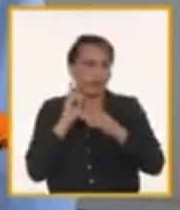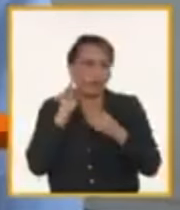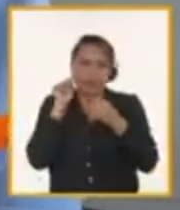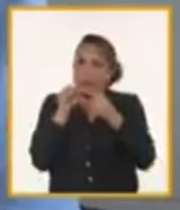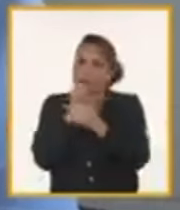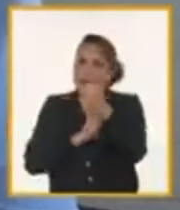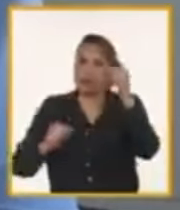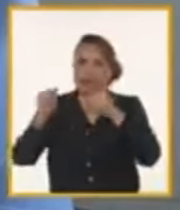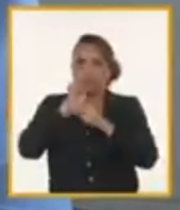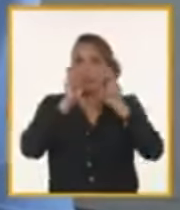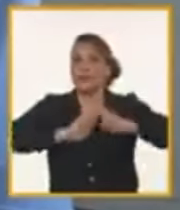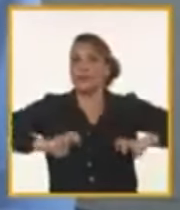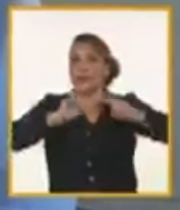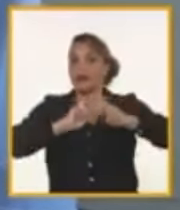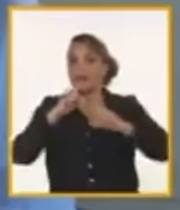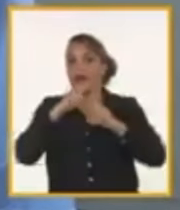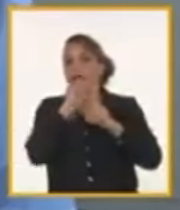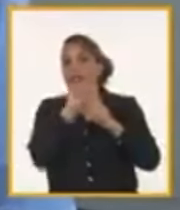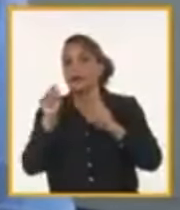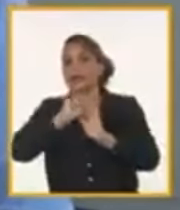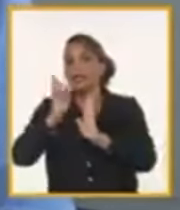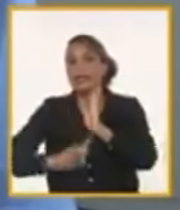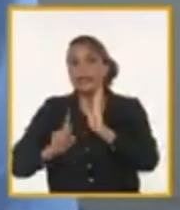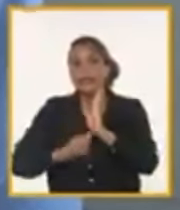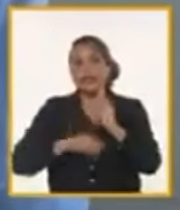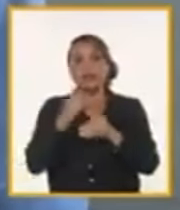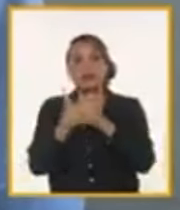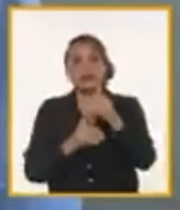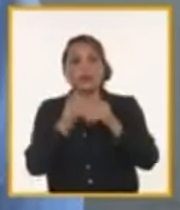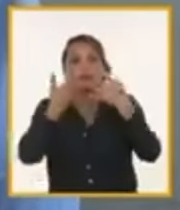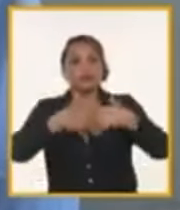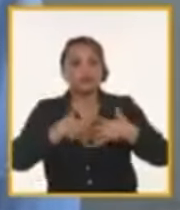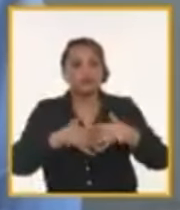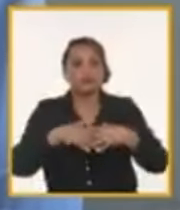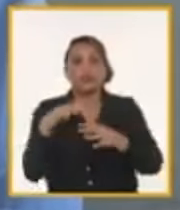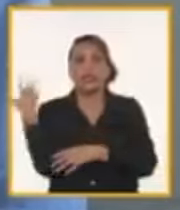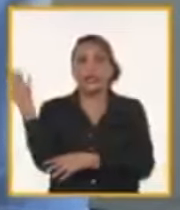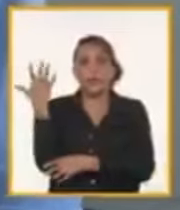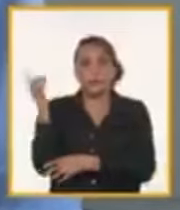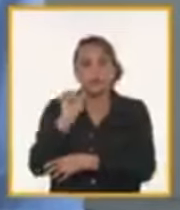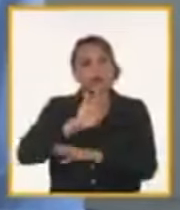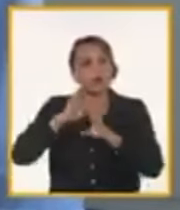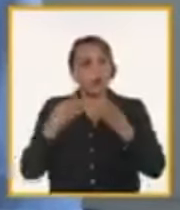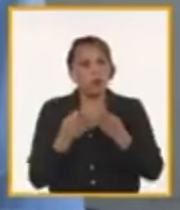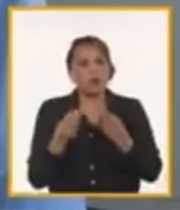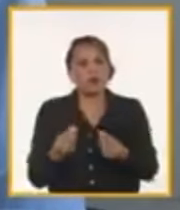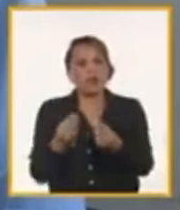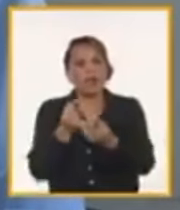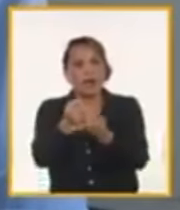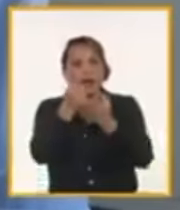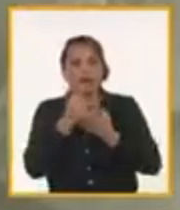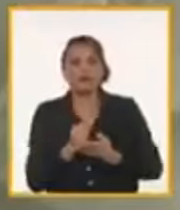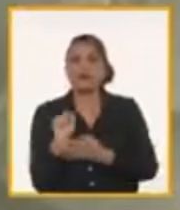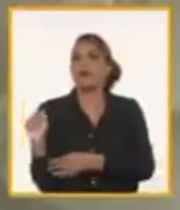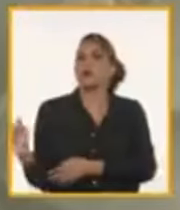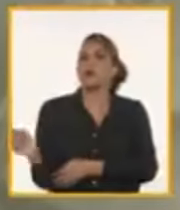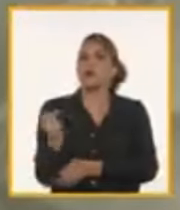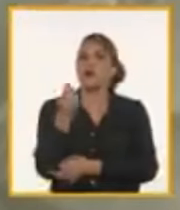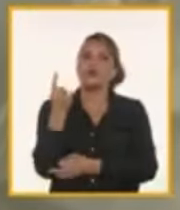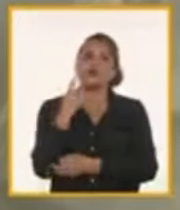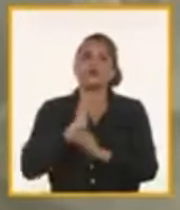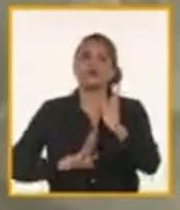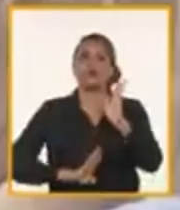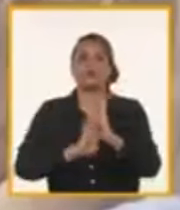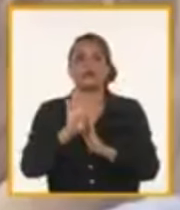investigación en estos temas de energía de procesos industriales de cuestiones ambientales que aportan a la no solamente al